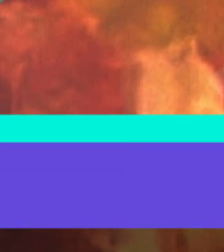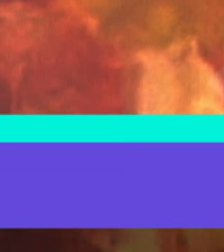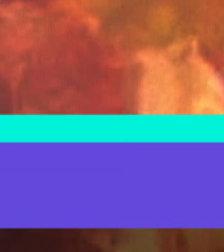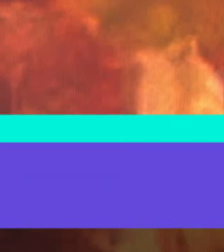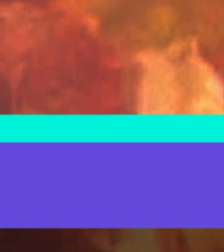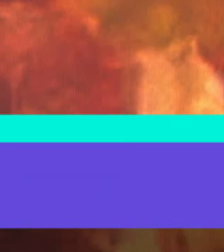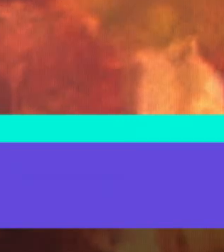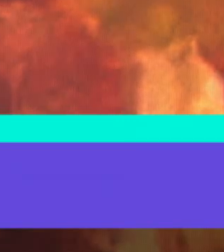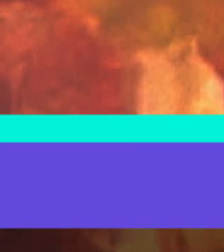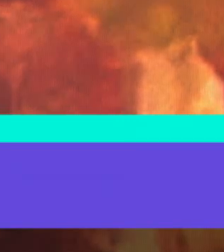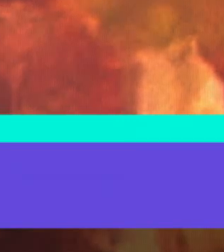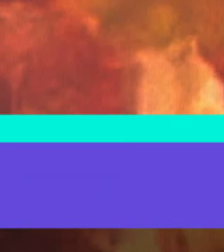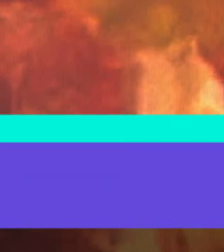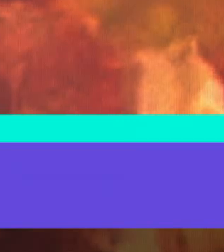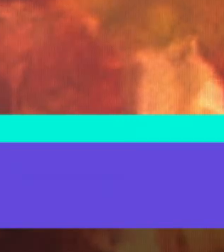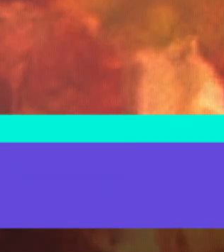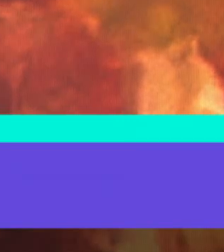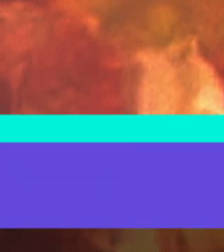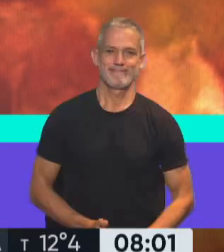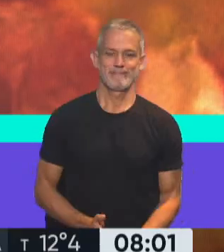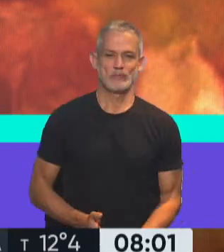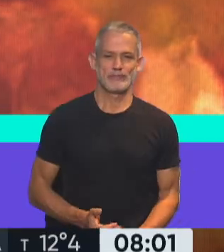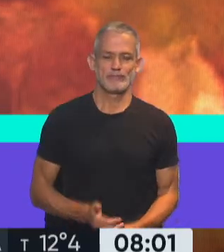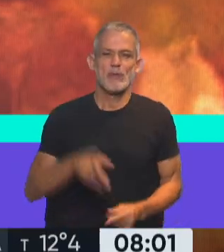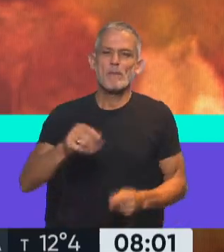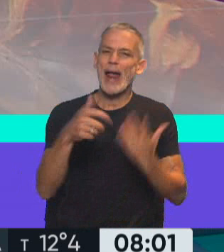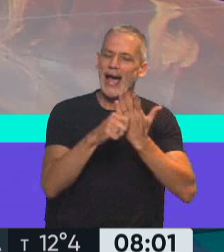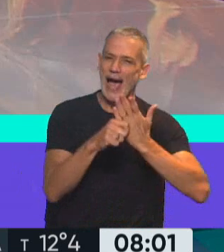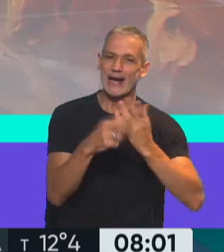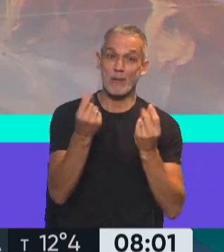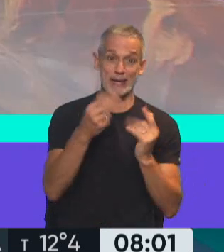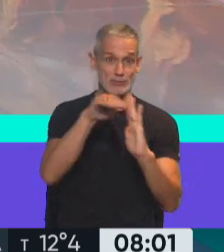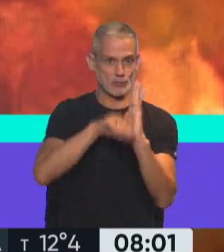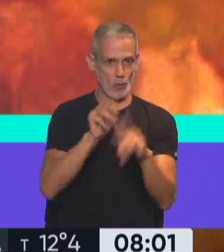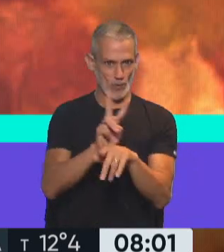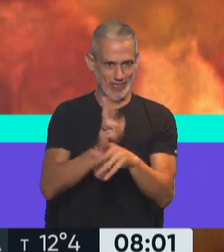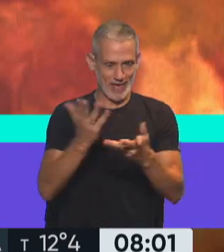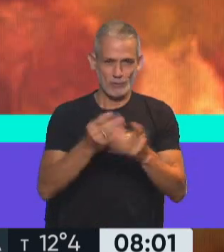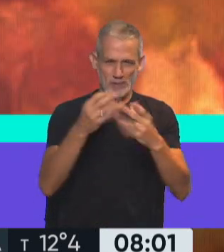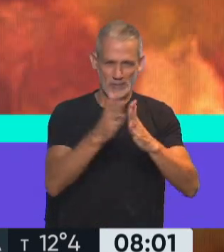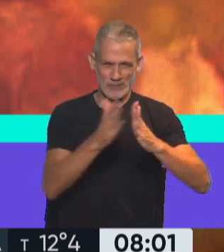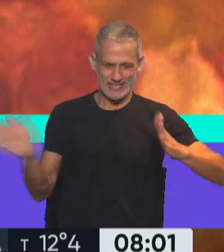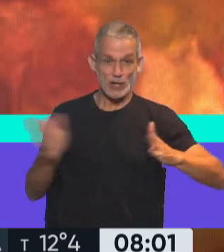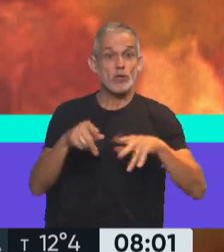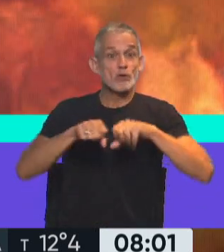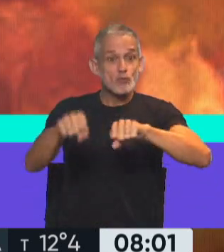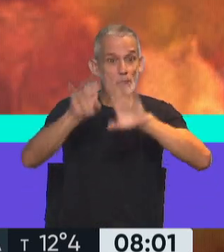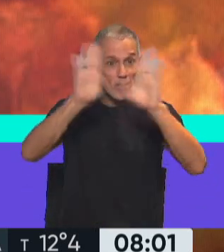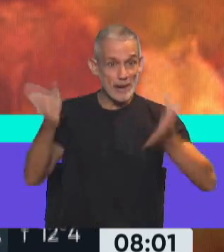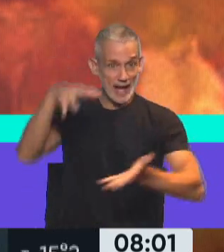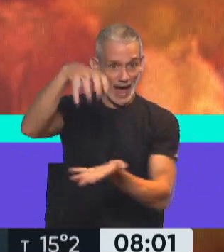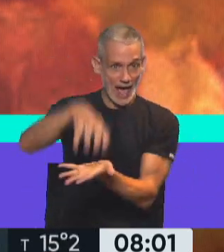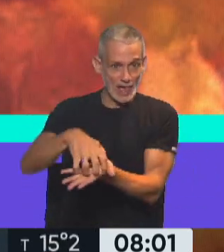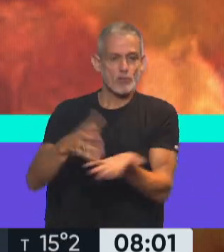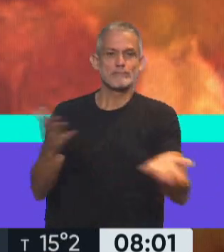cortes cuidados. Es el nuevo precios cuidados, pero para la carne. Exactamente. Desde hoy entonces en los supermercados,